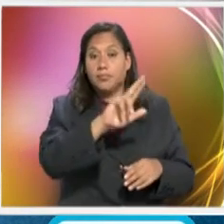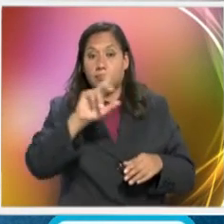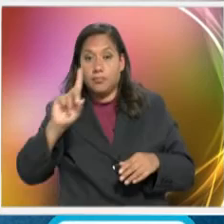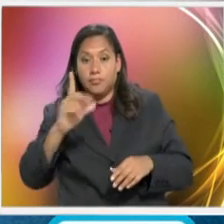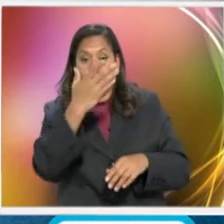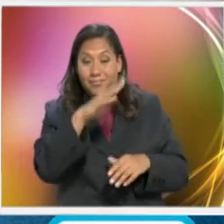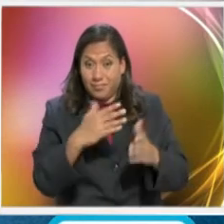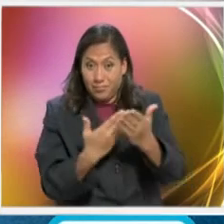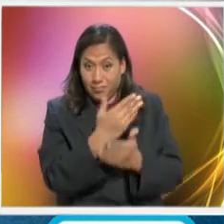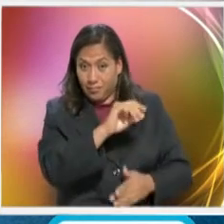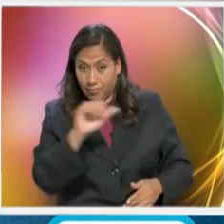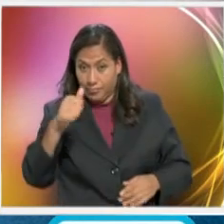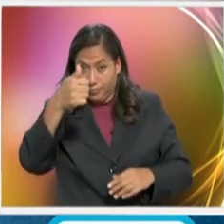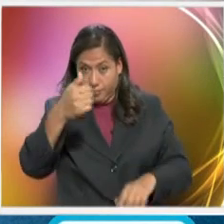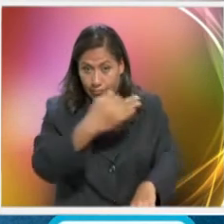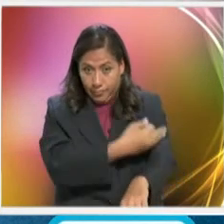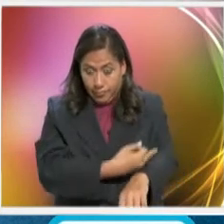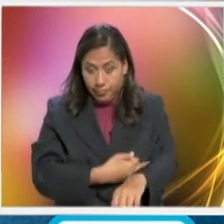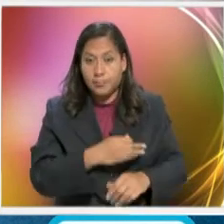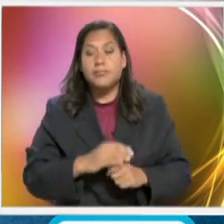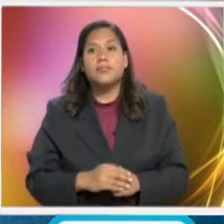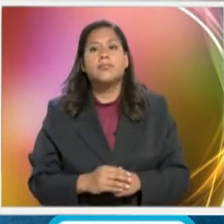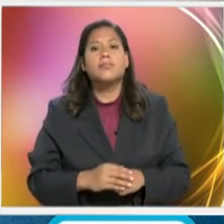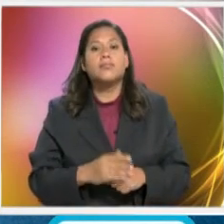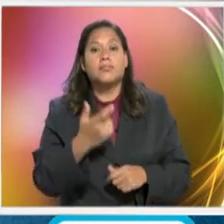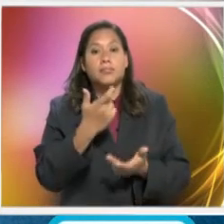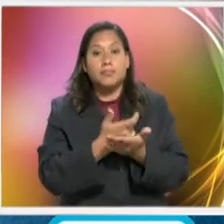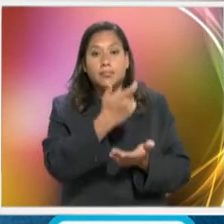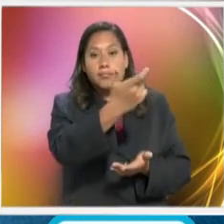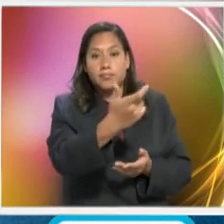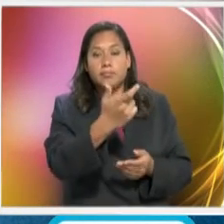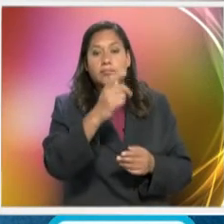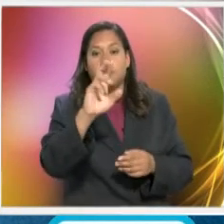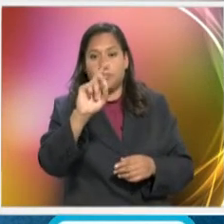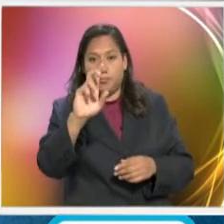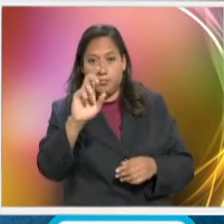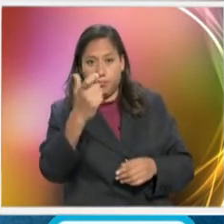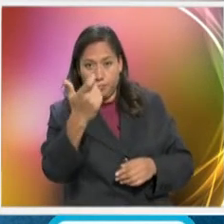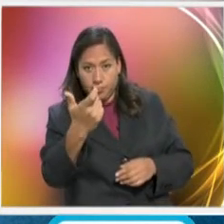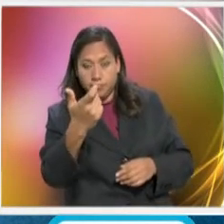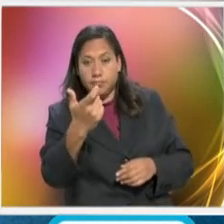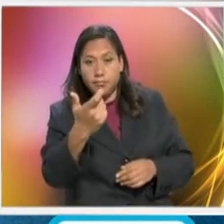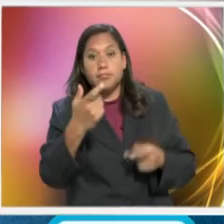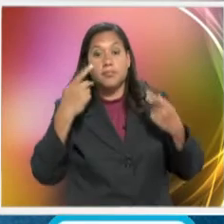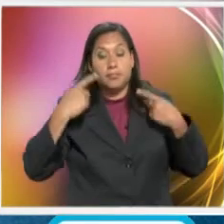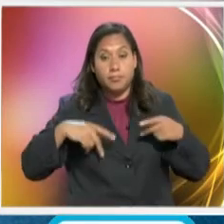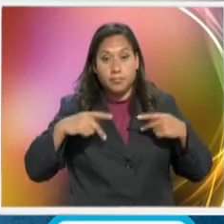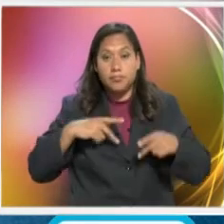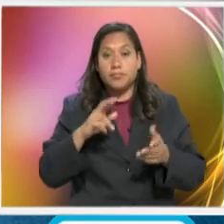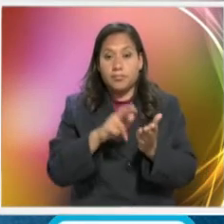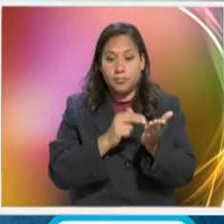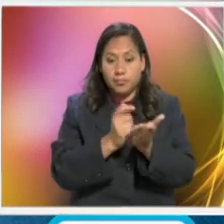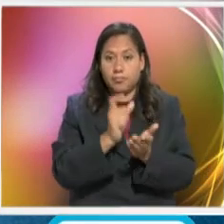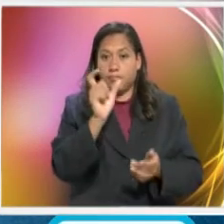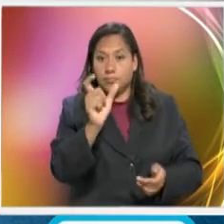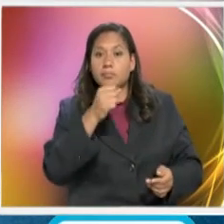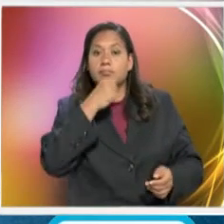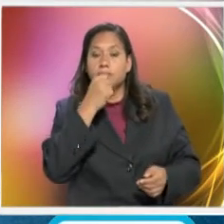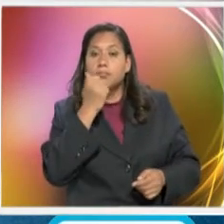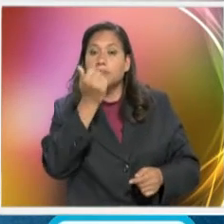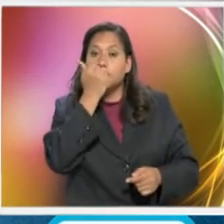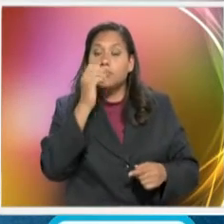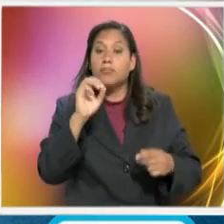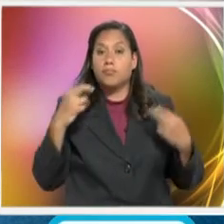de 10 de la mañana a 6 de la tarde. Tiene un costo, la entrada, de 30 pesos. Las personas con credencial de INSEN,